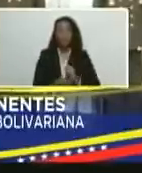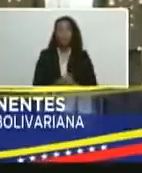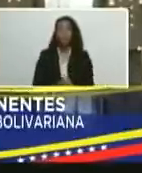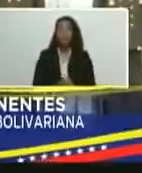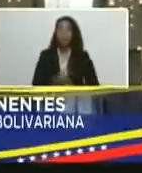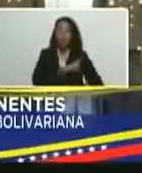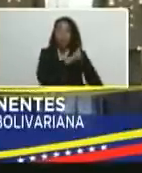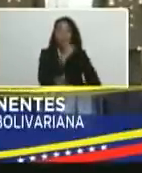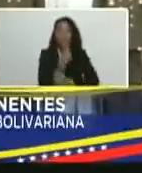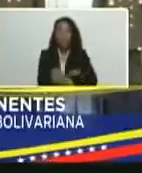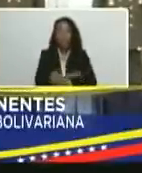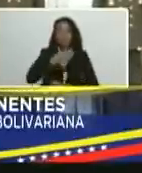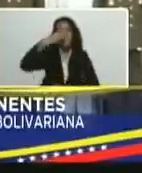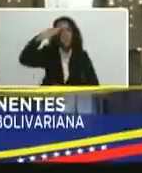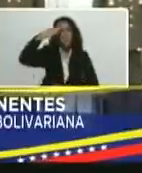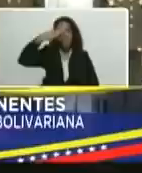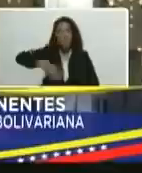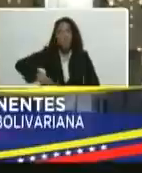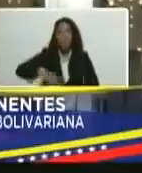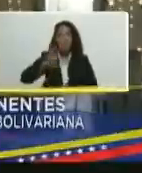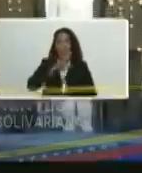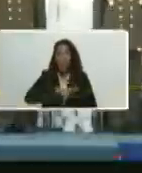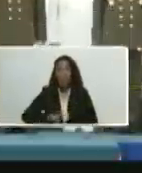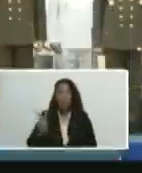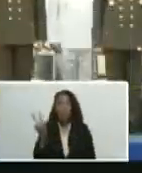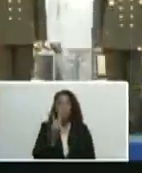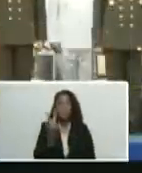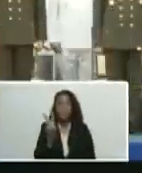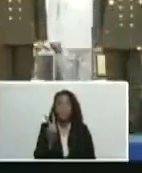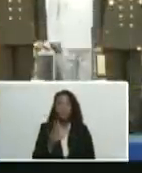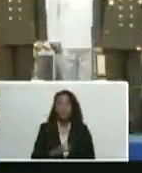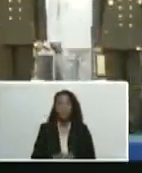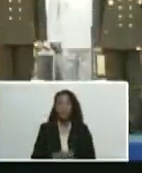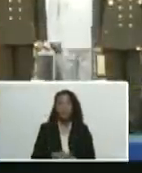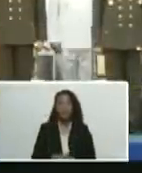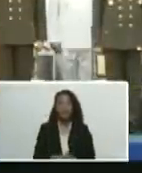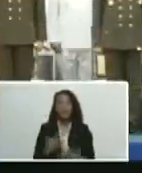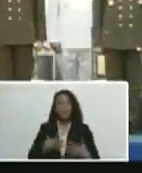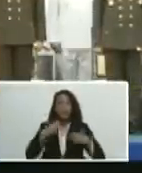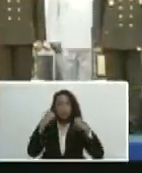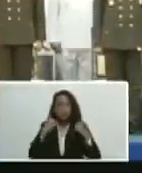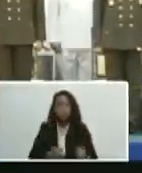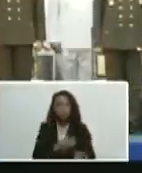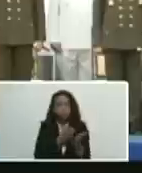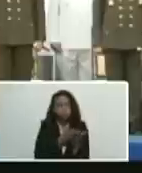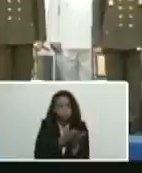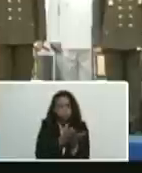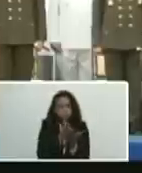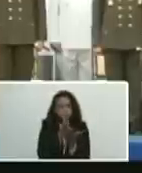el poder militar de Venezuela que estamos consolidando.